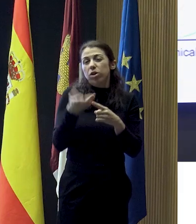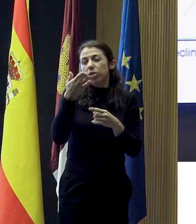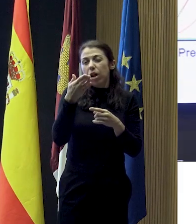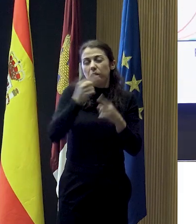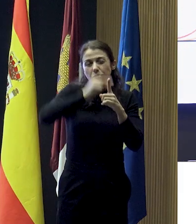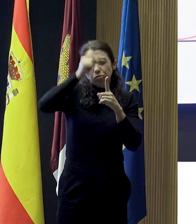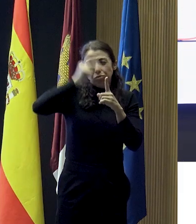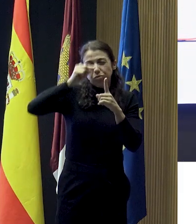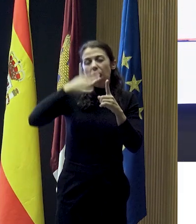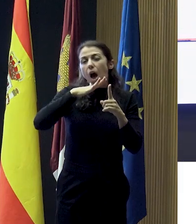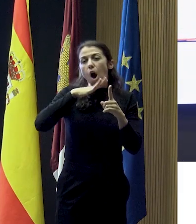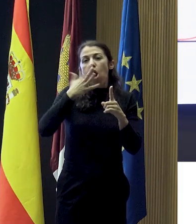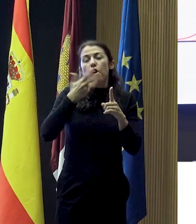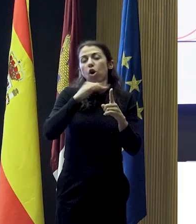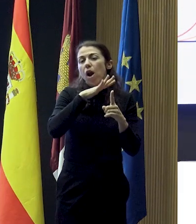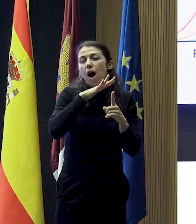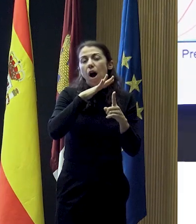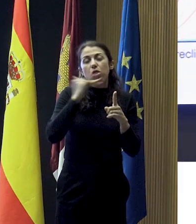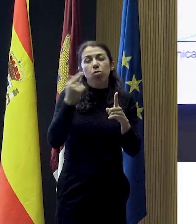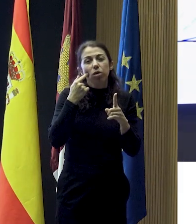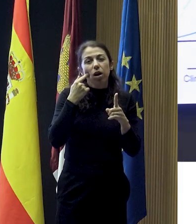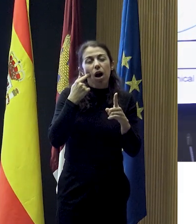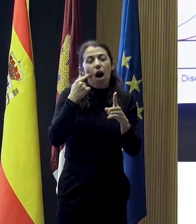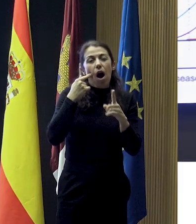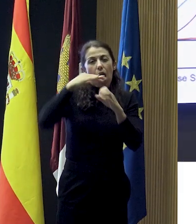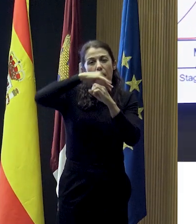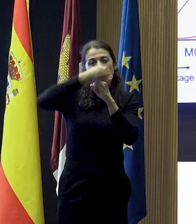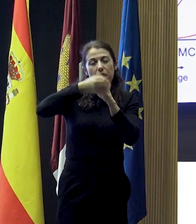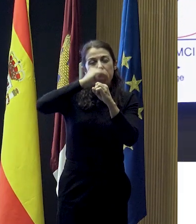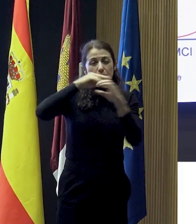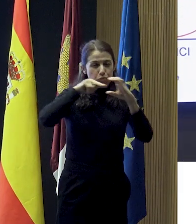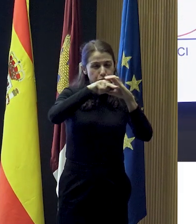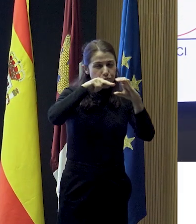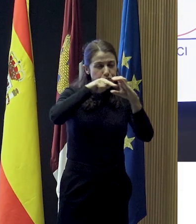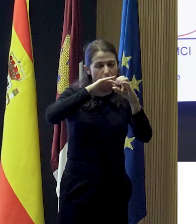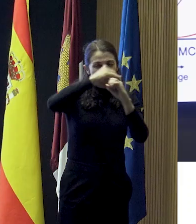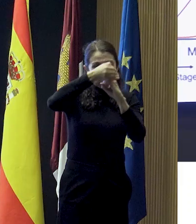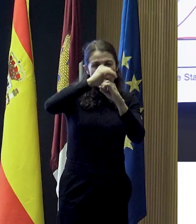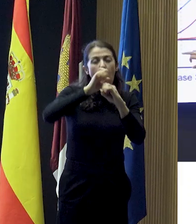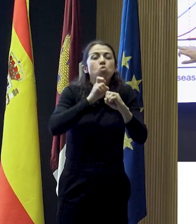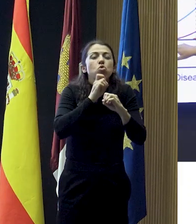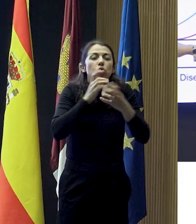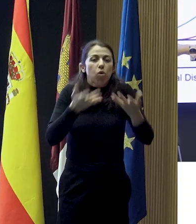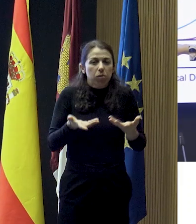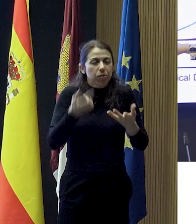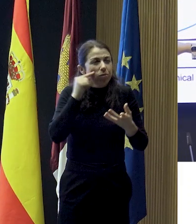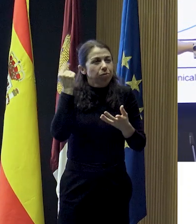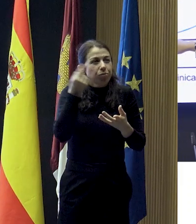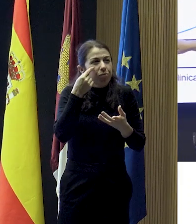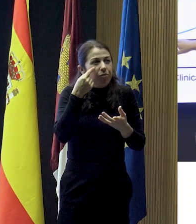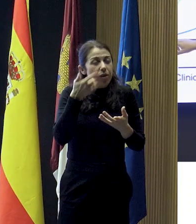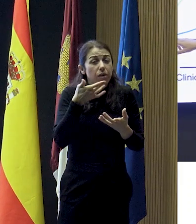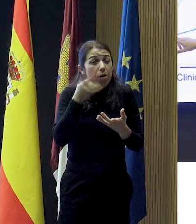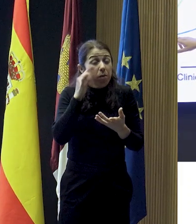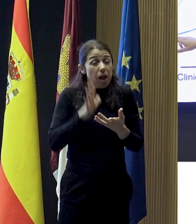mide es la azul. La azul es la estructura cerebral en resonancia magnética. Claro, aquí fijaros que cuando